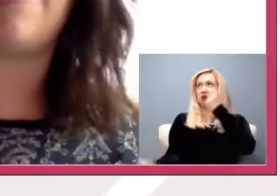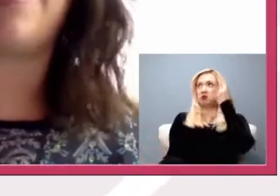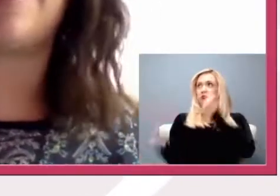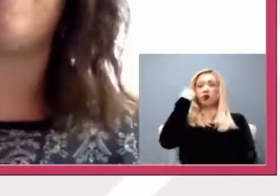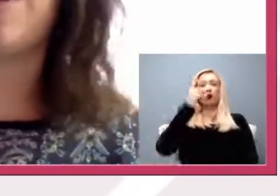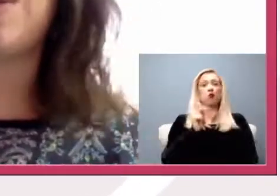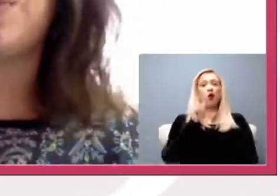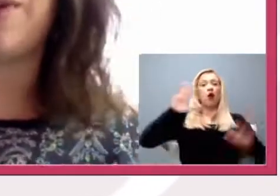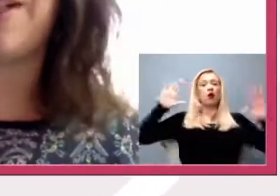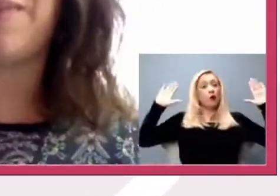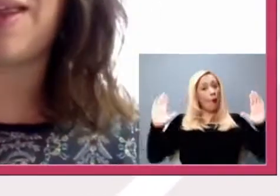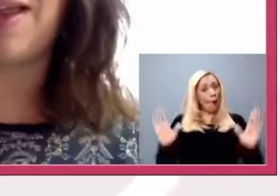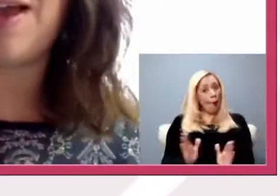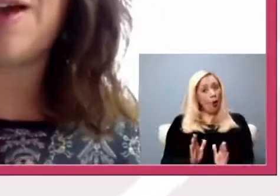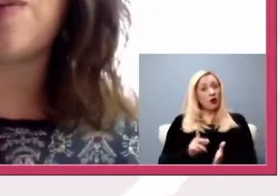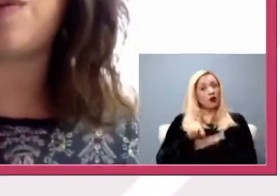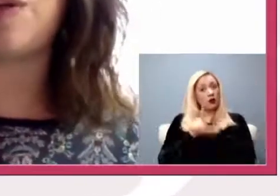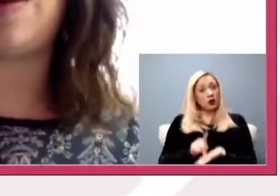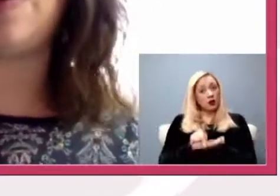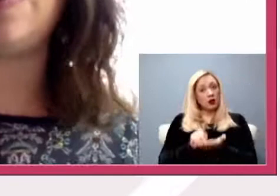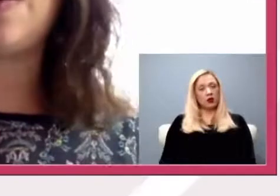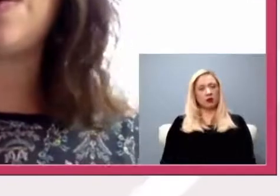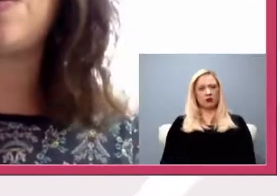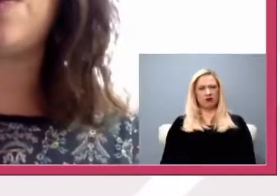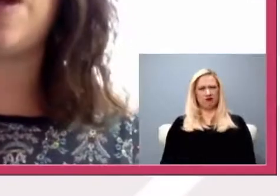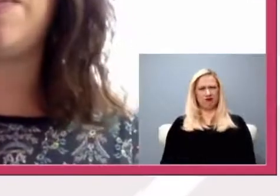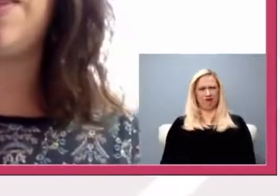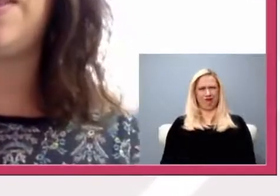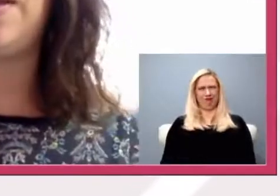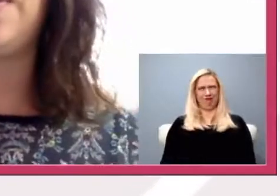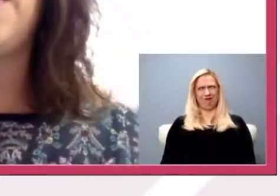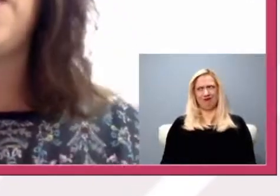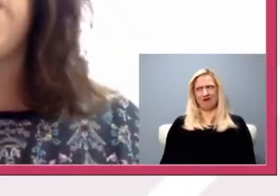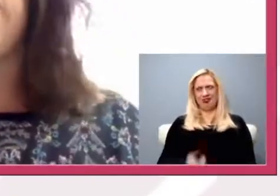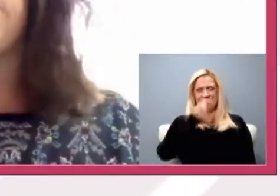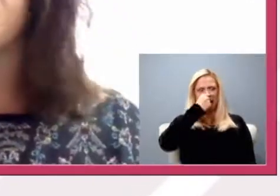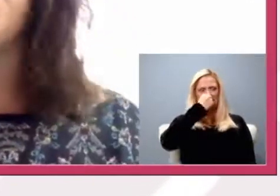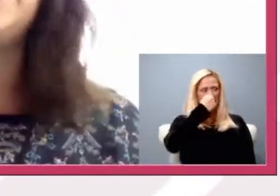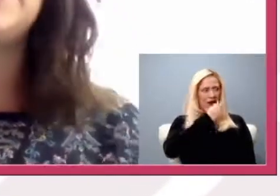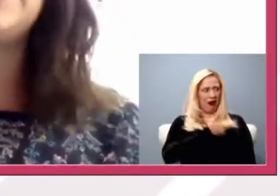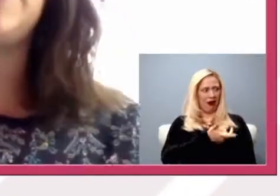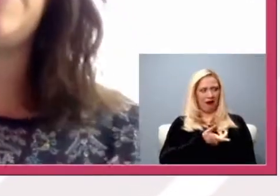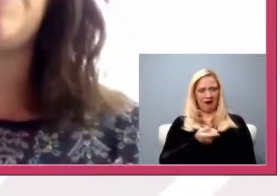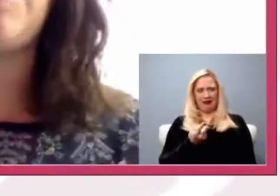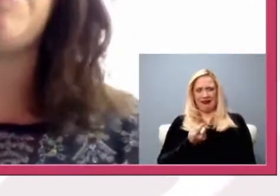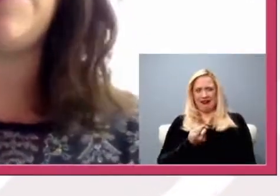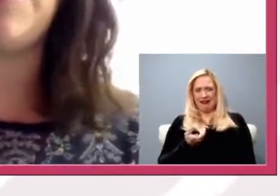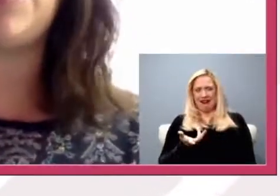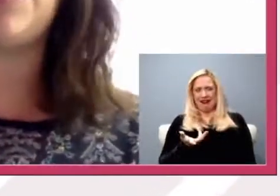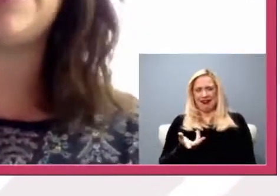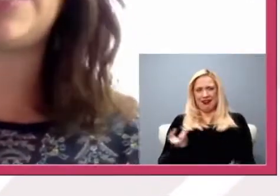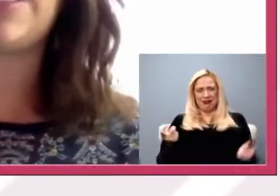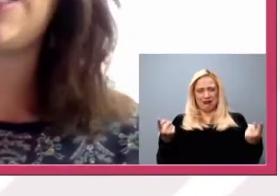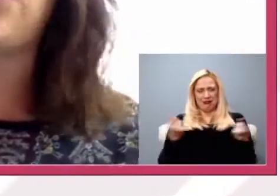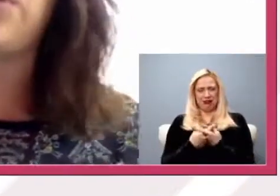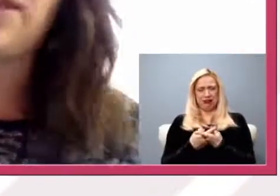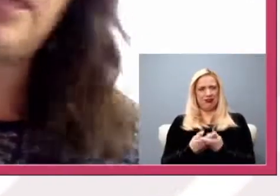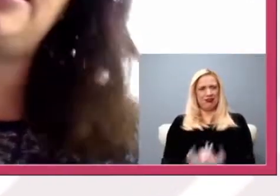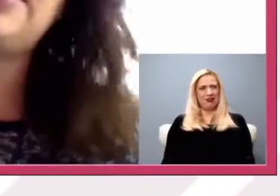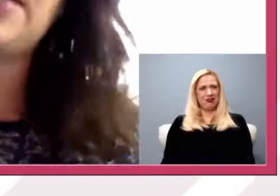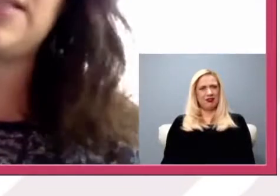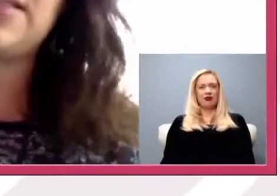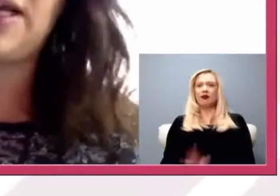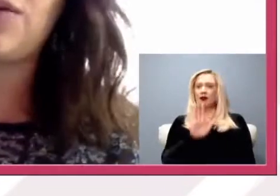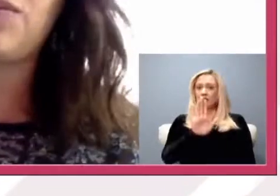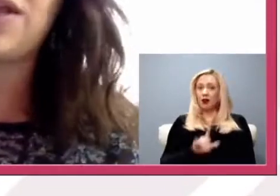tema de bajar de peso por el tema de cómo se ve, ¿no? Corporalmente, ¿no? Y como dices, bien mencionas, hay